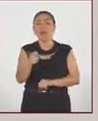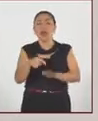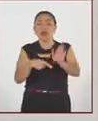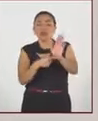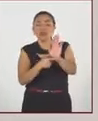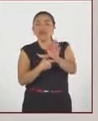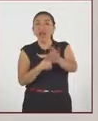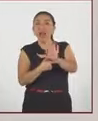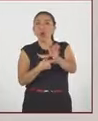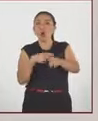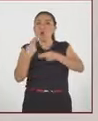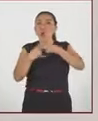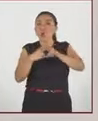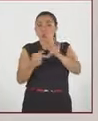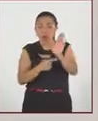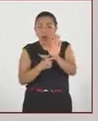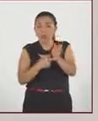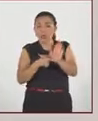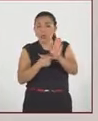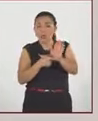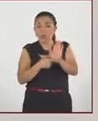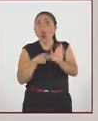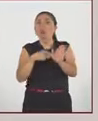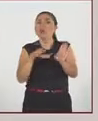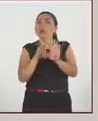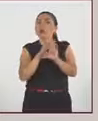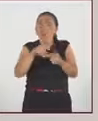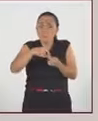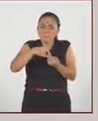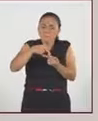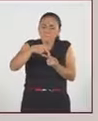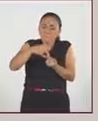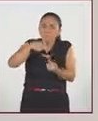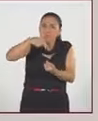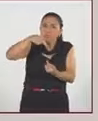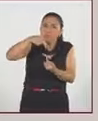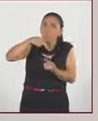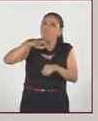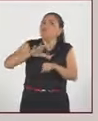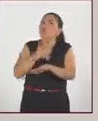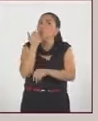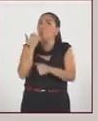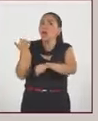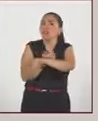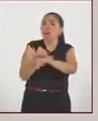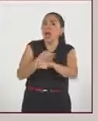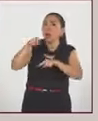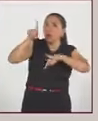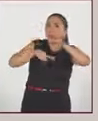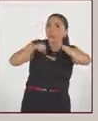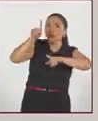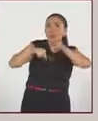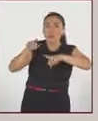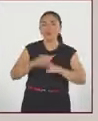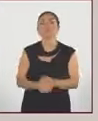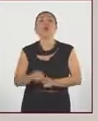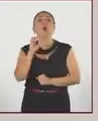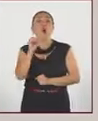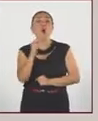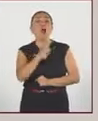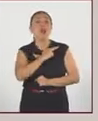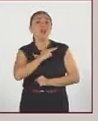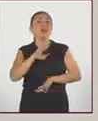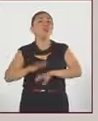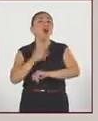del calcáneo. Ajá. Se va separando por falta de irrigación. Entonces, lesiones por sobreuso, les